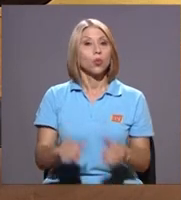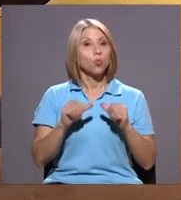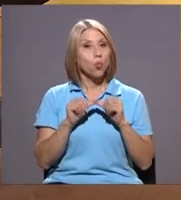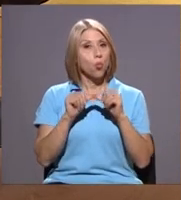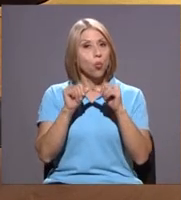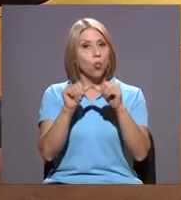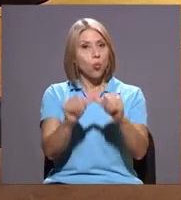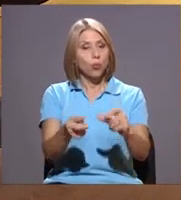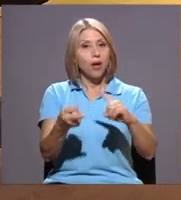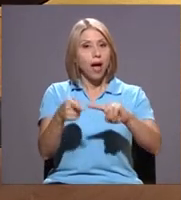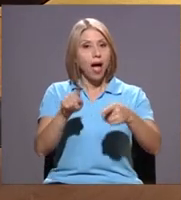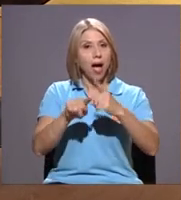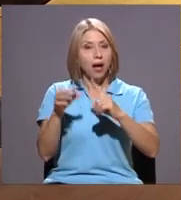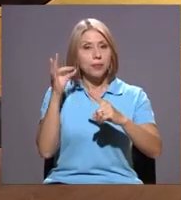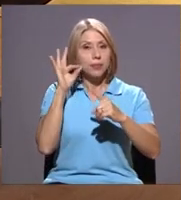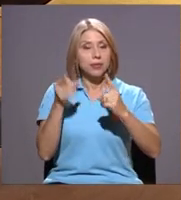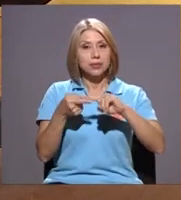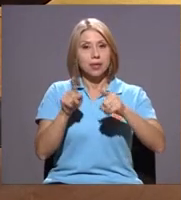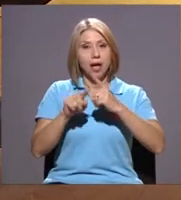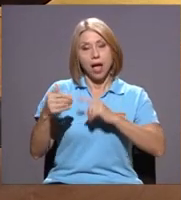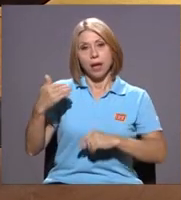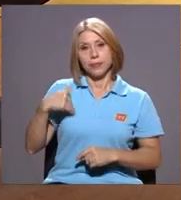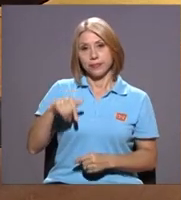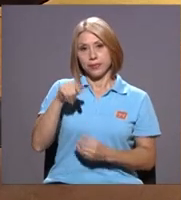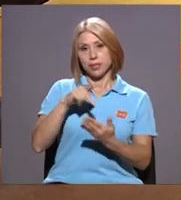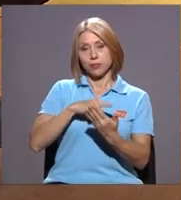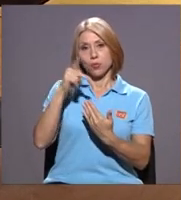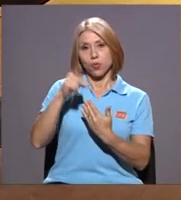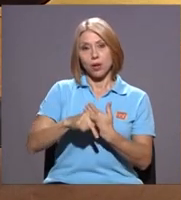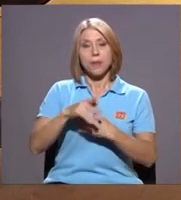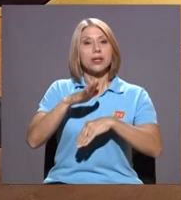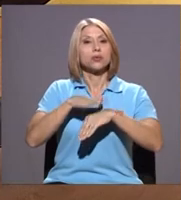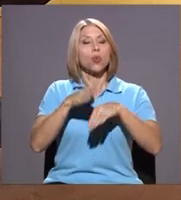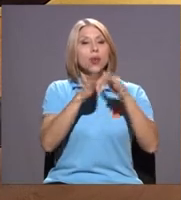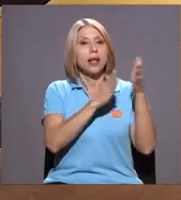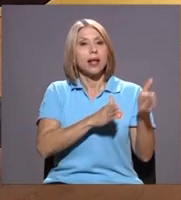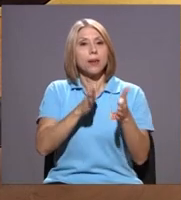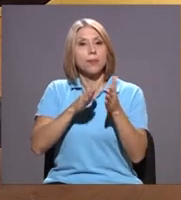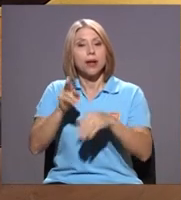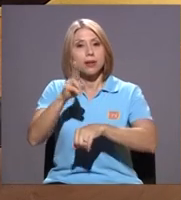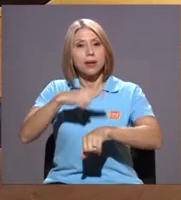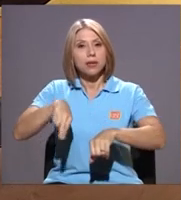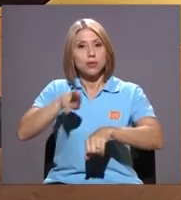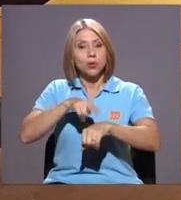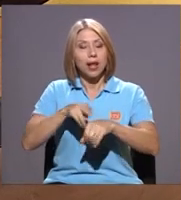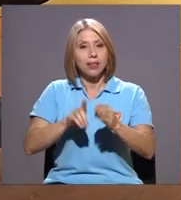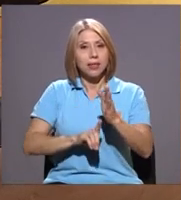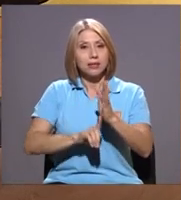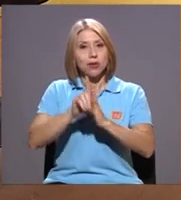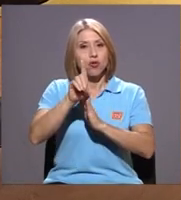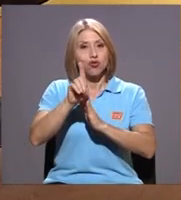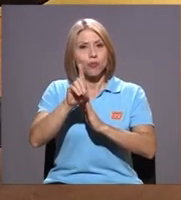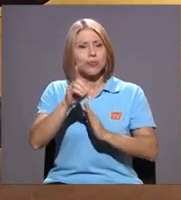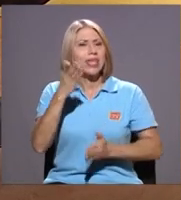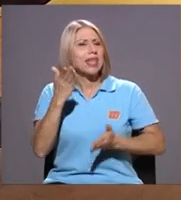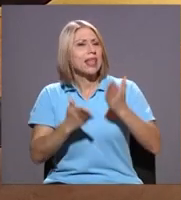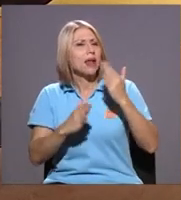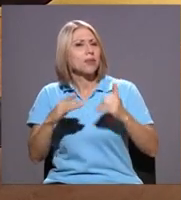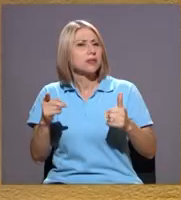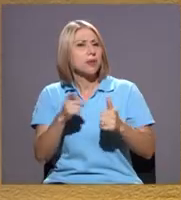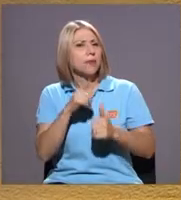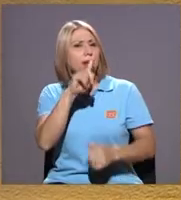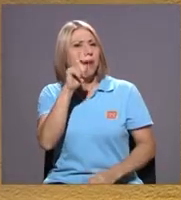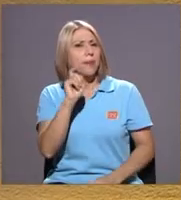Continuamos, amigas y amigos, en este programa sobre el Plan Nacional de Desarrollo. Y tal vez, don Olegario, la primera